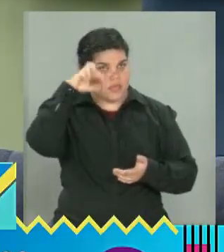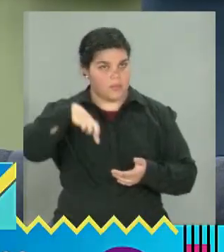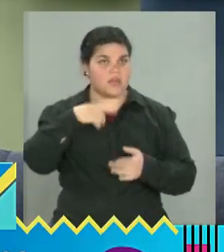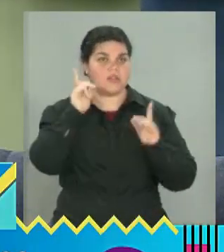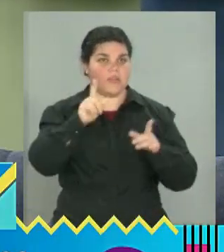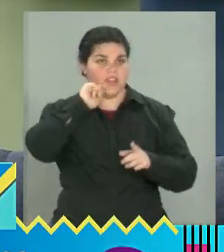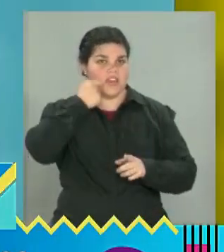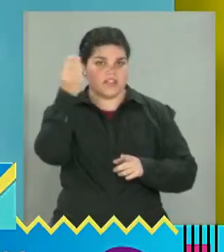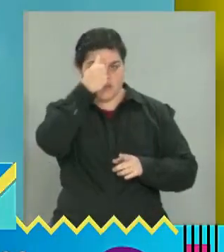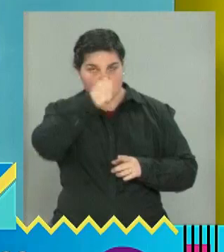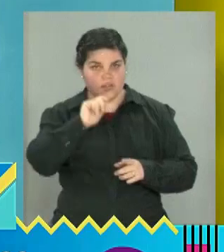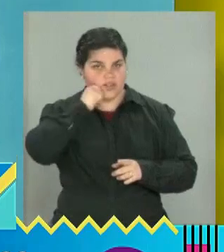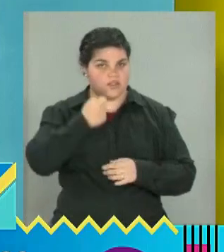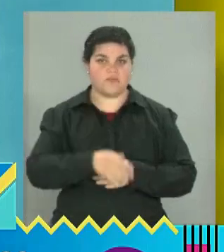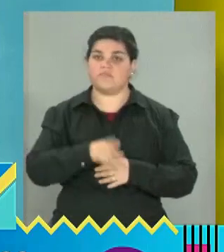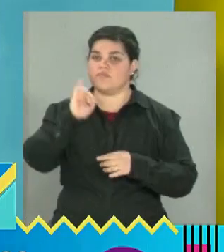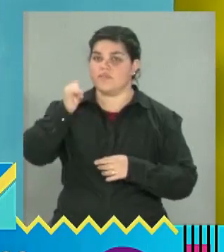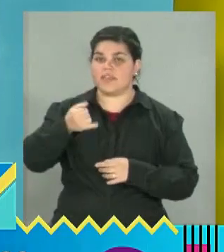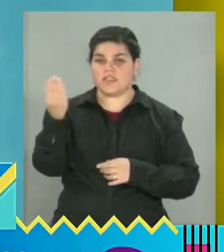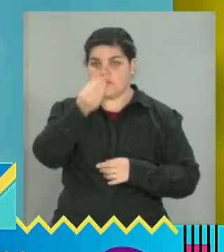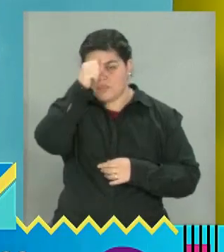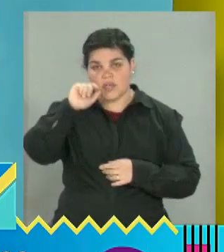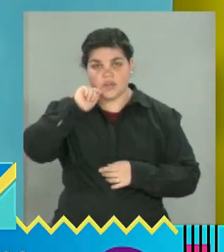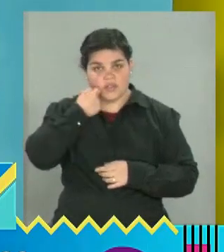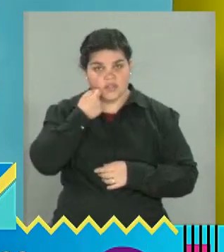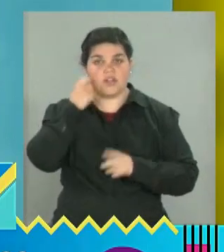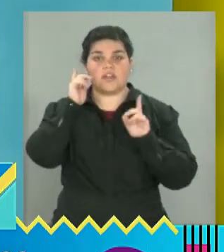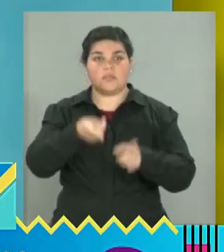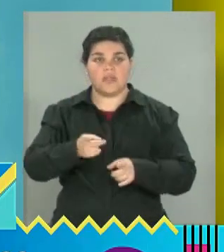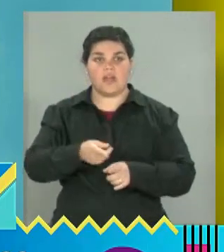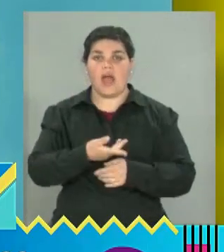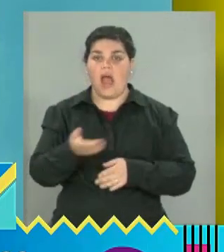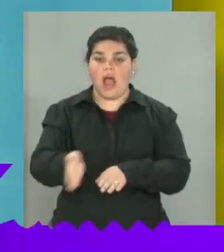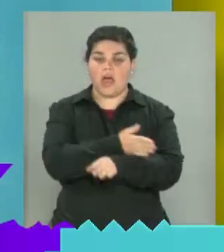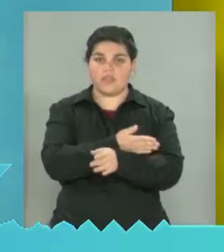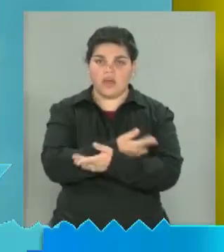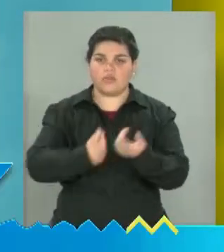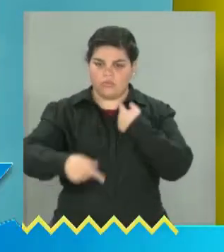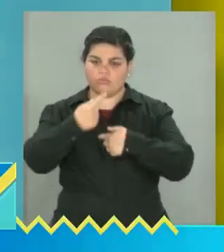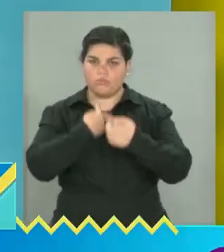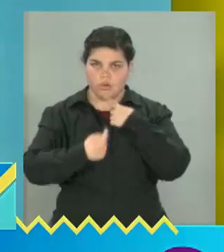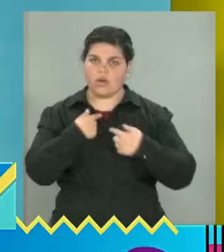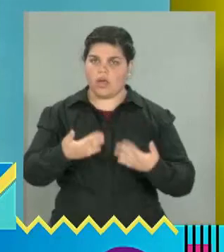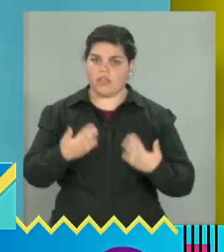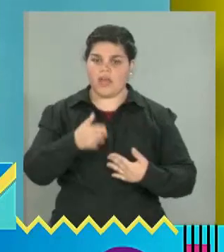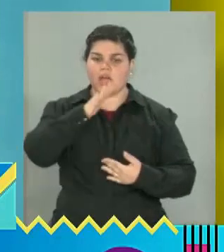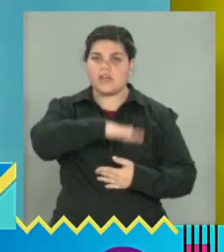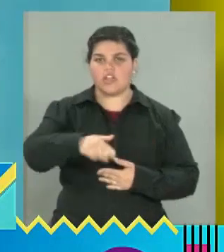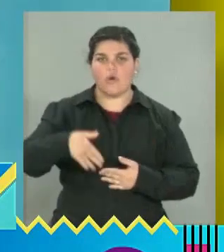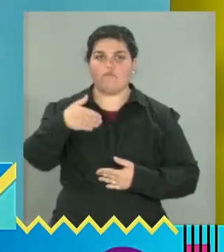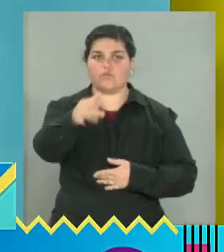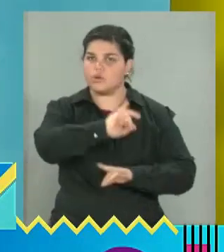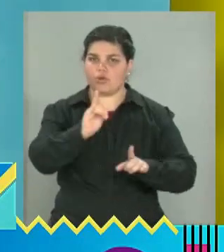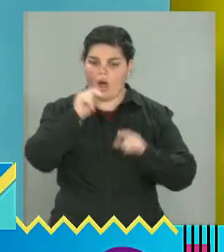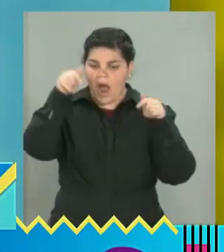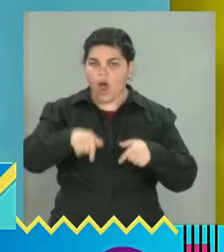un excelente fin de semana. Exactamente, un muy buen fin de semana, pero antes de decir, dar el espacio para cuestionarnos. Los chicos no son el futuro, los chicos son el